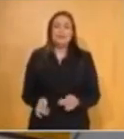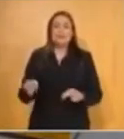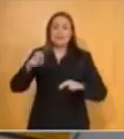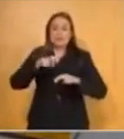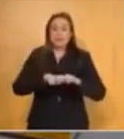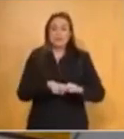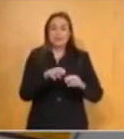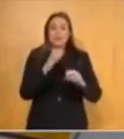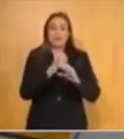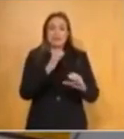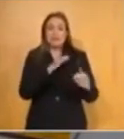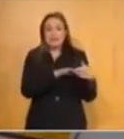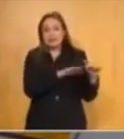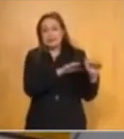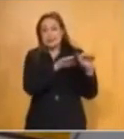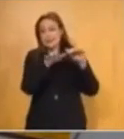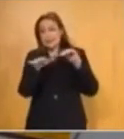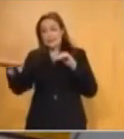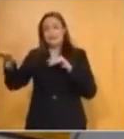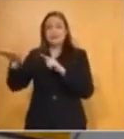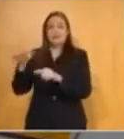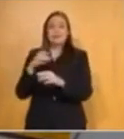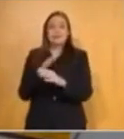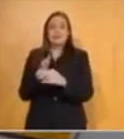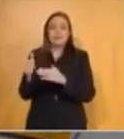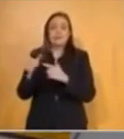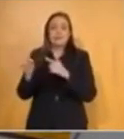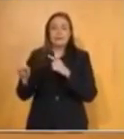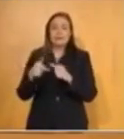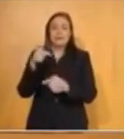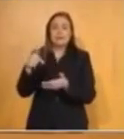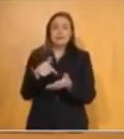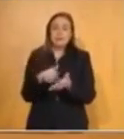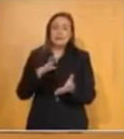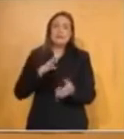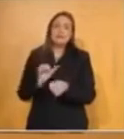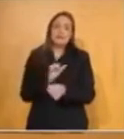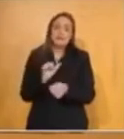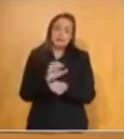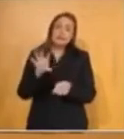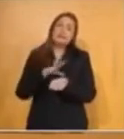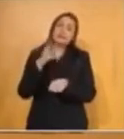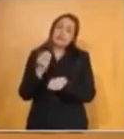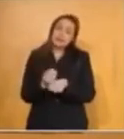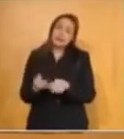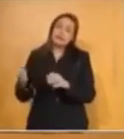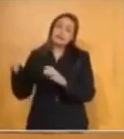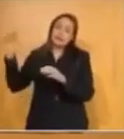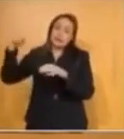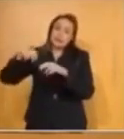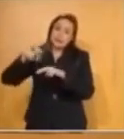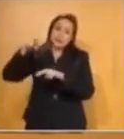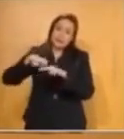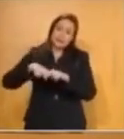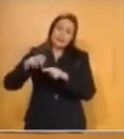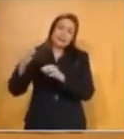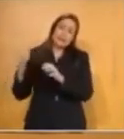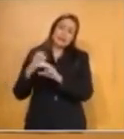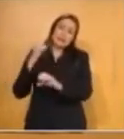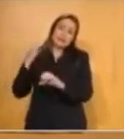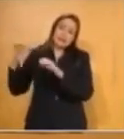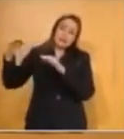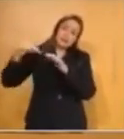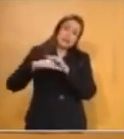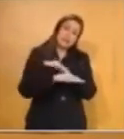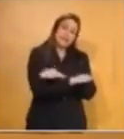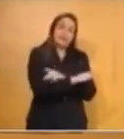carros. Se vuelve a subir el autobús para regresar hasta su casa y por eso dice, ese es el problema de